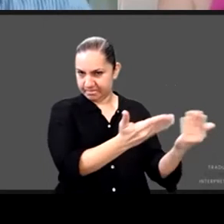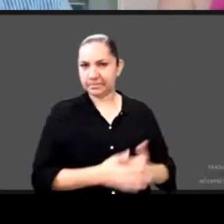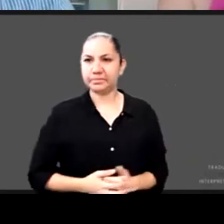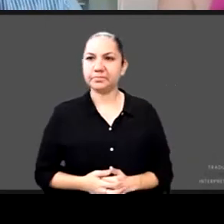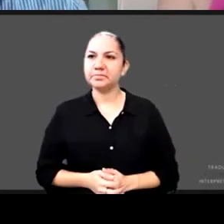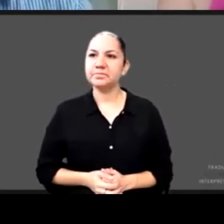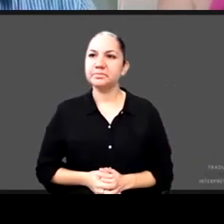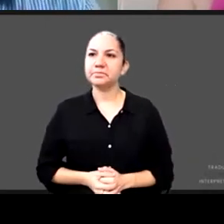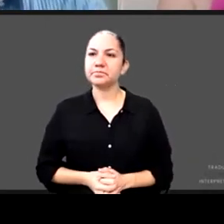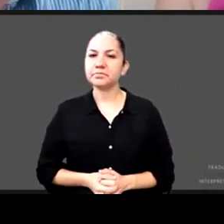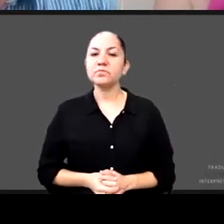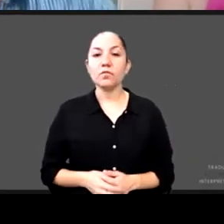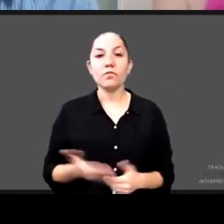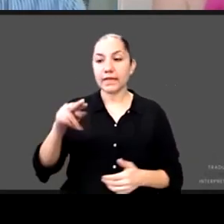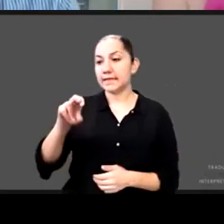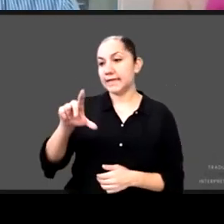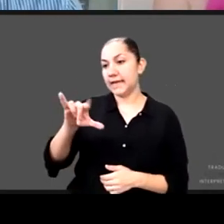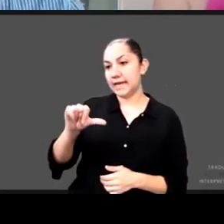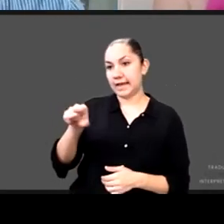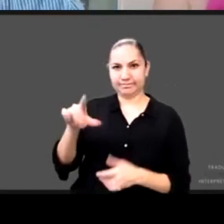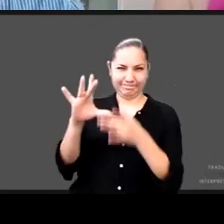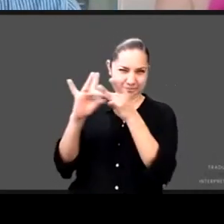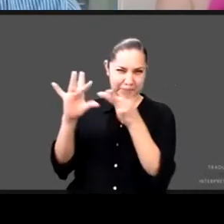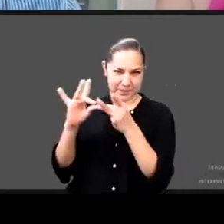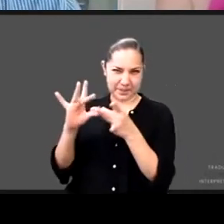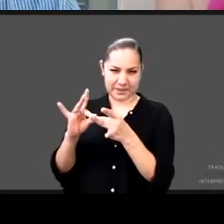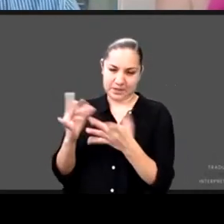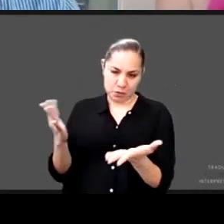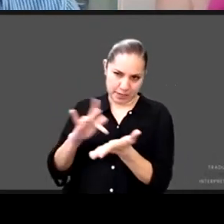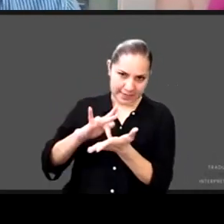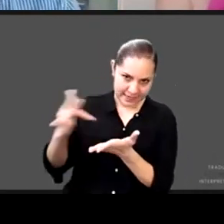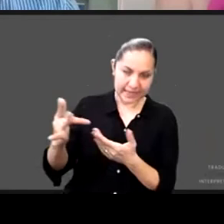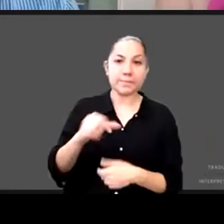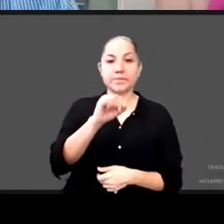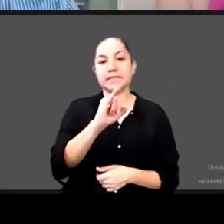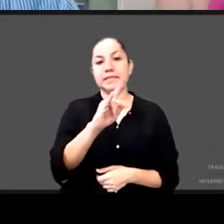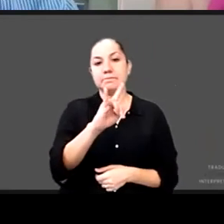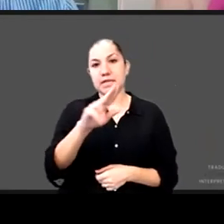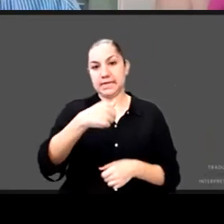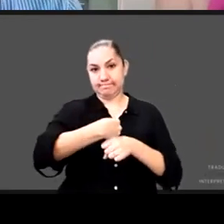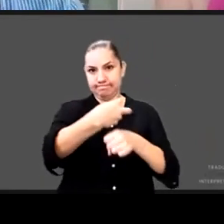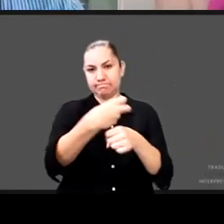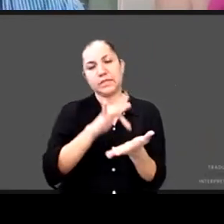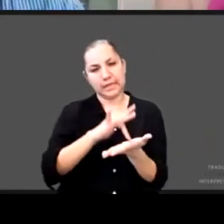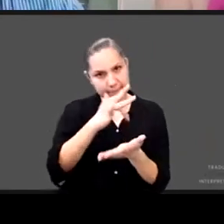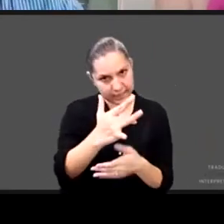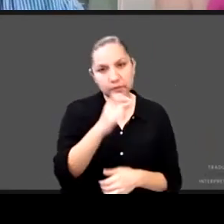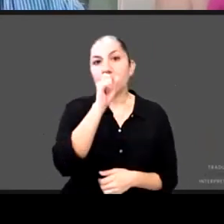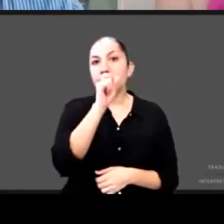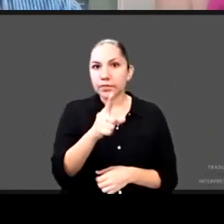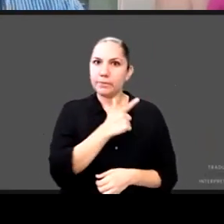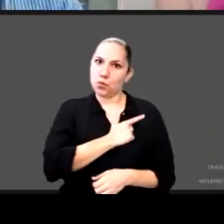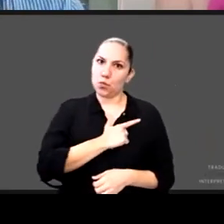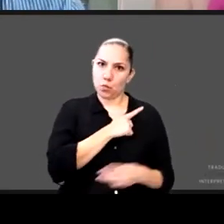Gracias, Nelia, por esta presentación generosa. Gracias por la invitación al CIPINA y un placer estar compartiendo esta mesa con